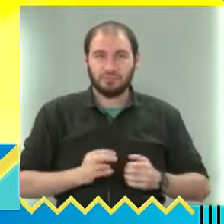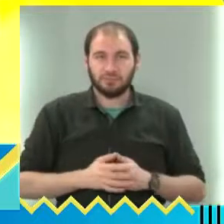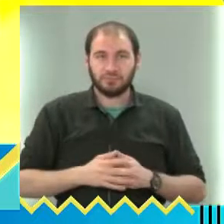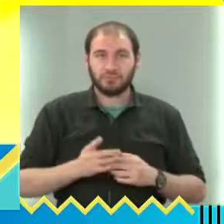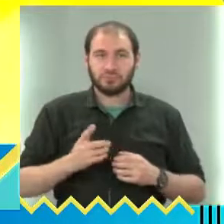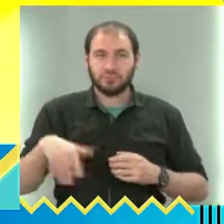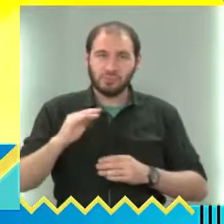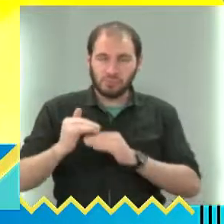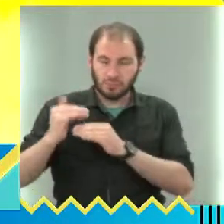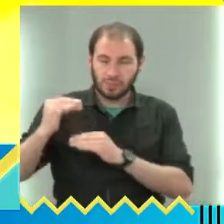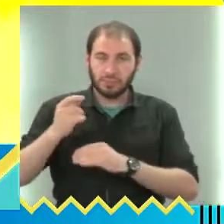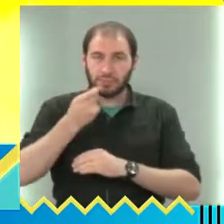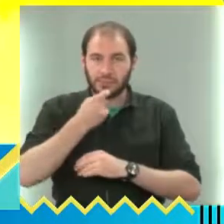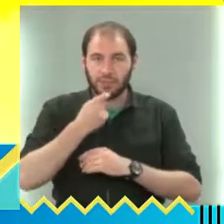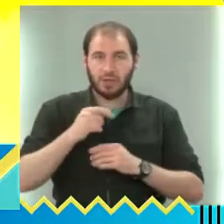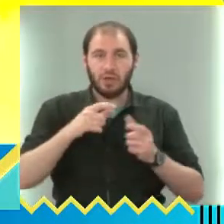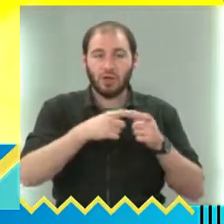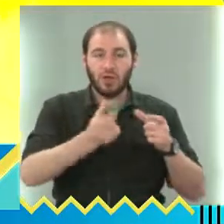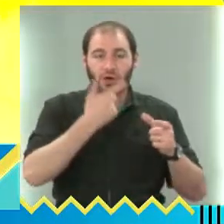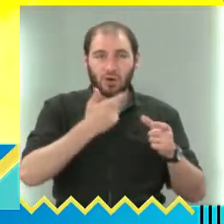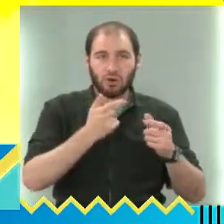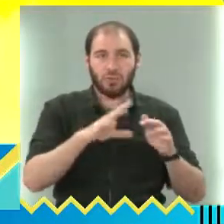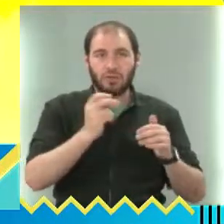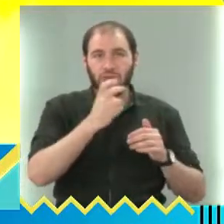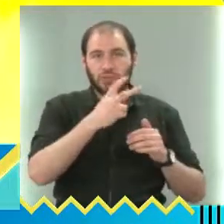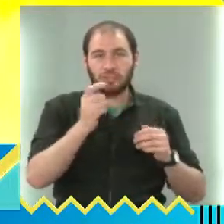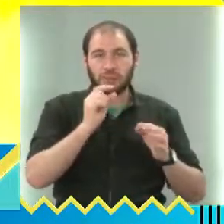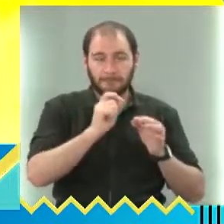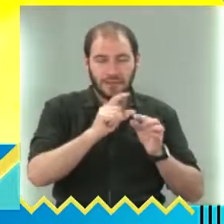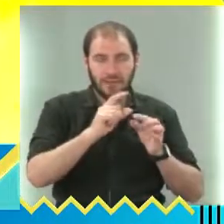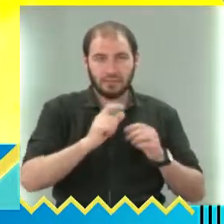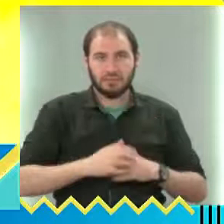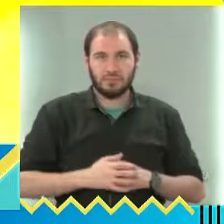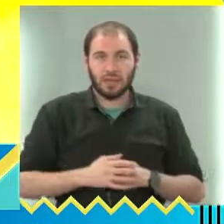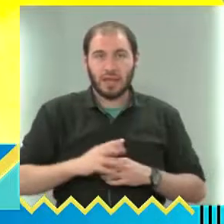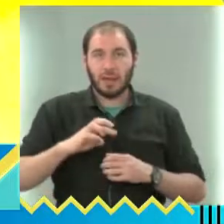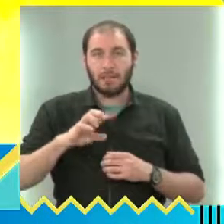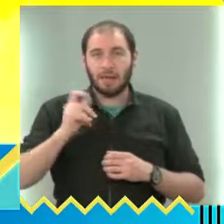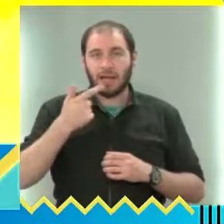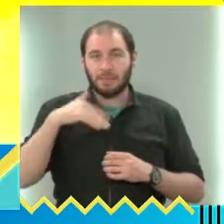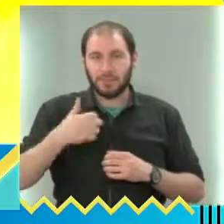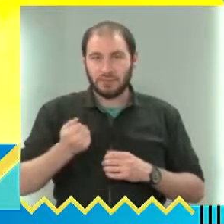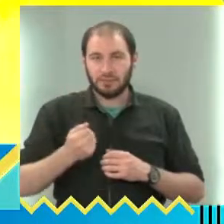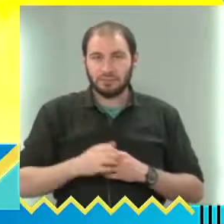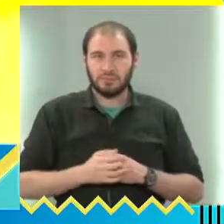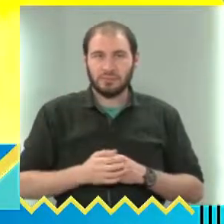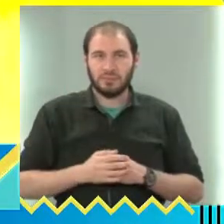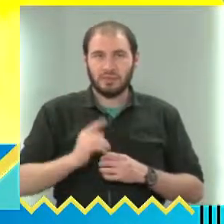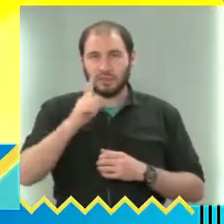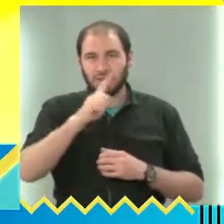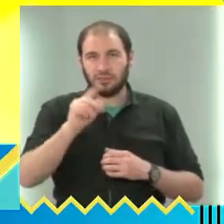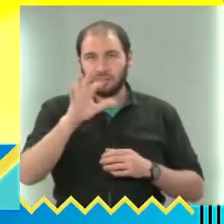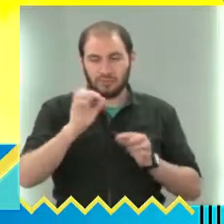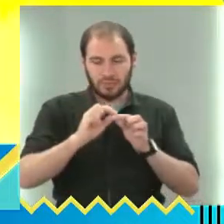un volumen determinado. Pensemos que los glóbulos rojos alrededor de 200 mililitros, el plasma son